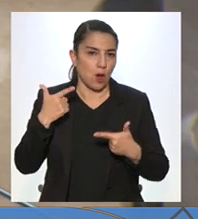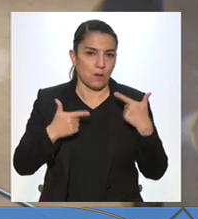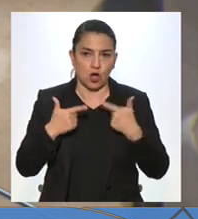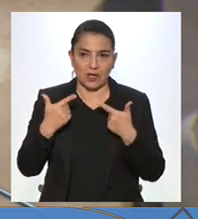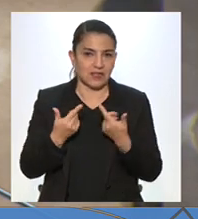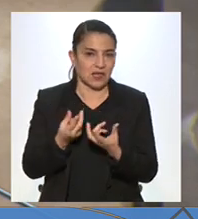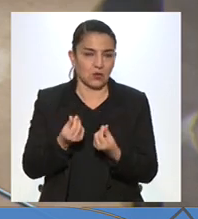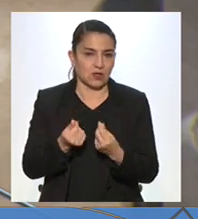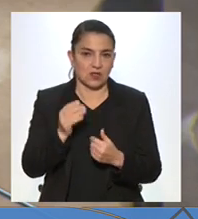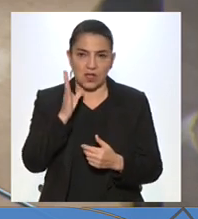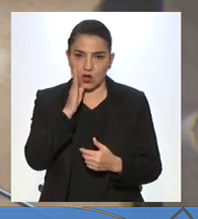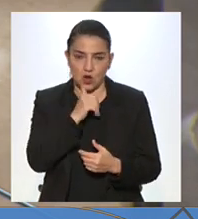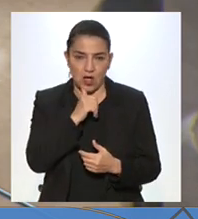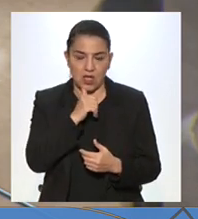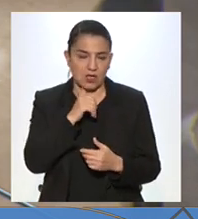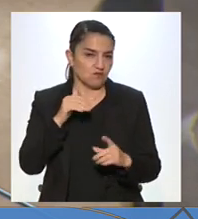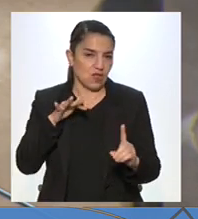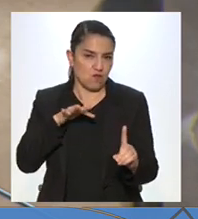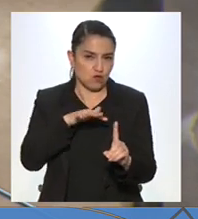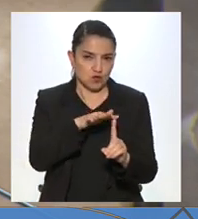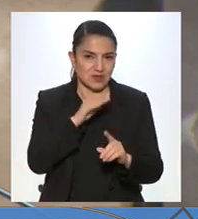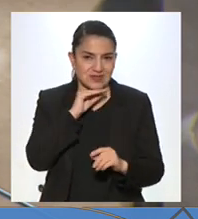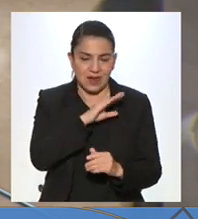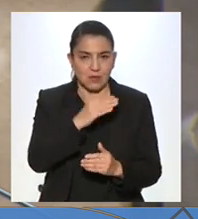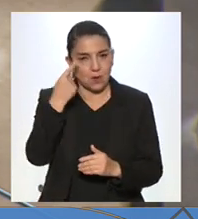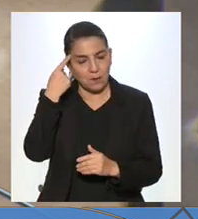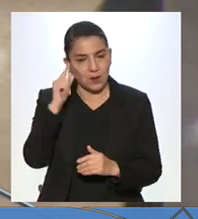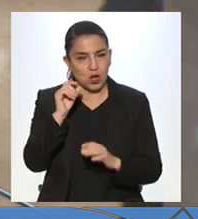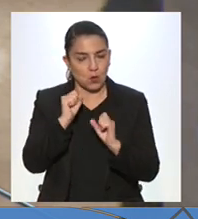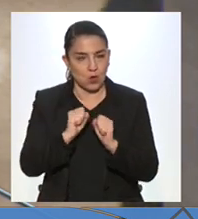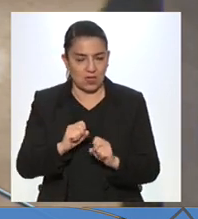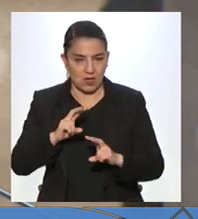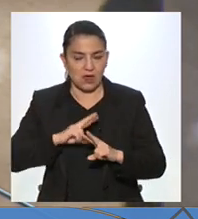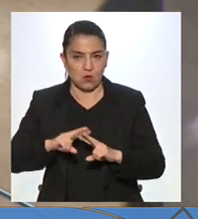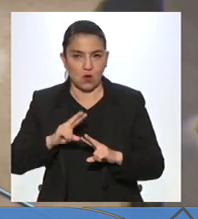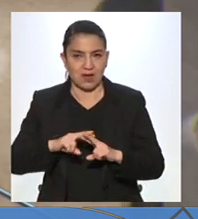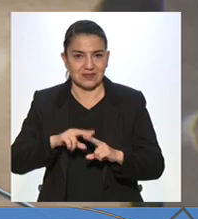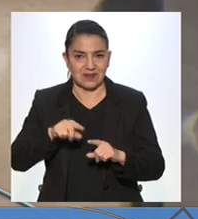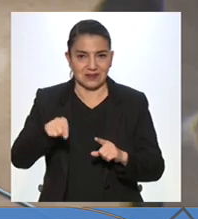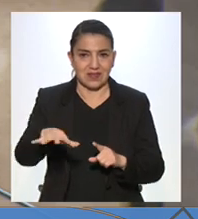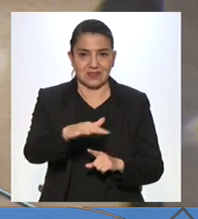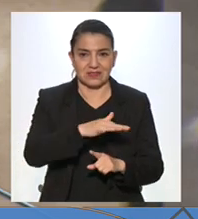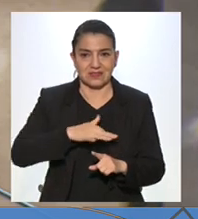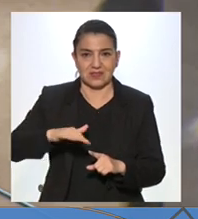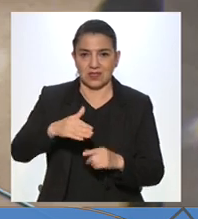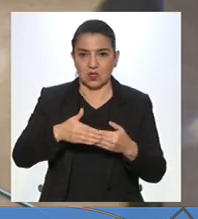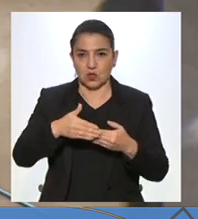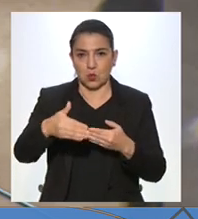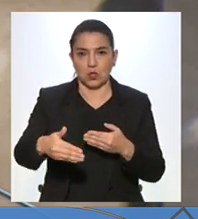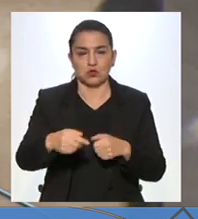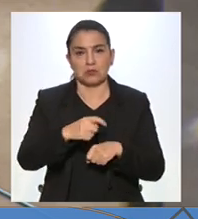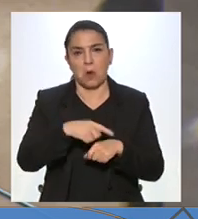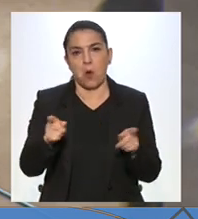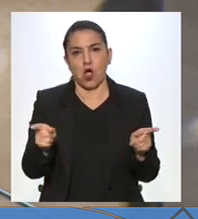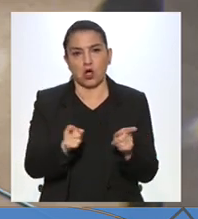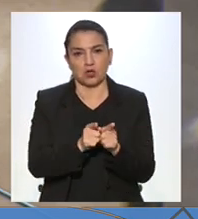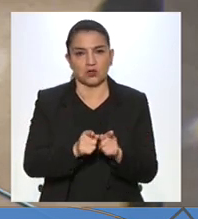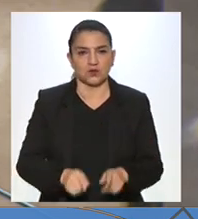tiene la capacidad para influir tan rápido, pero podemos hacer que ese episodio sea muchísimo más corto. Y